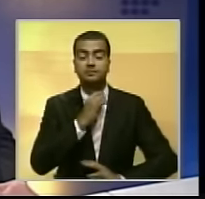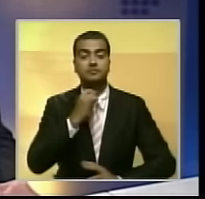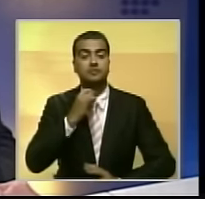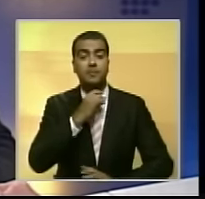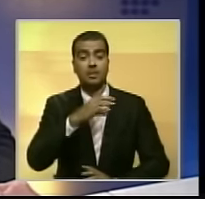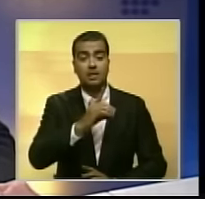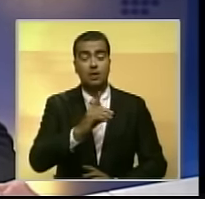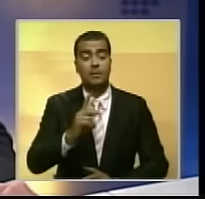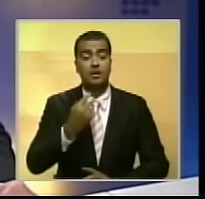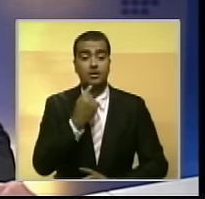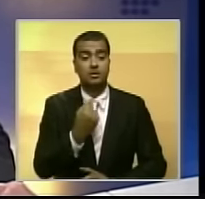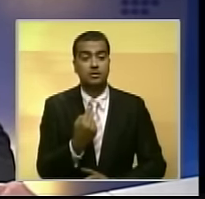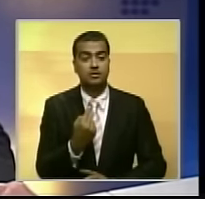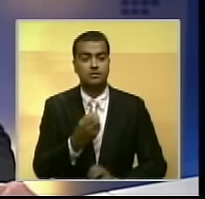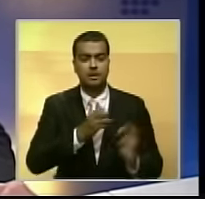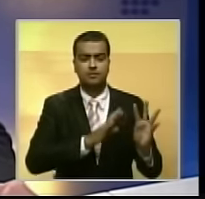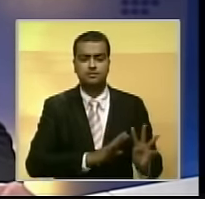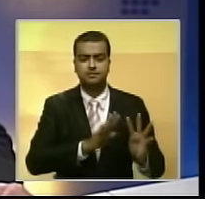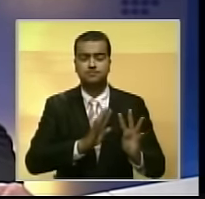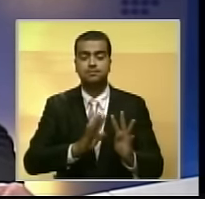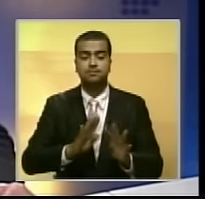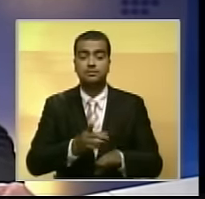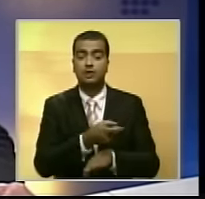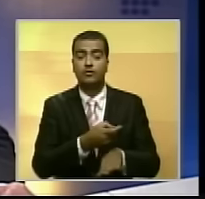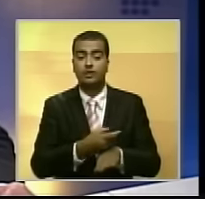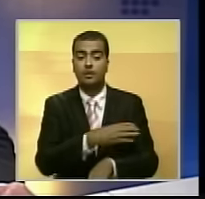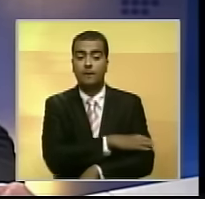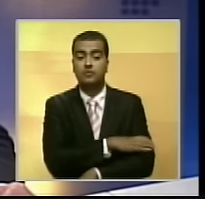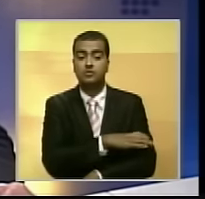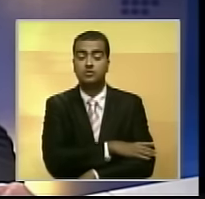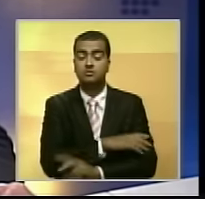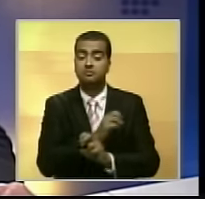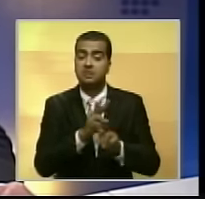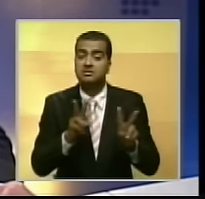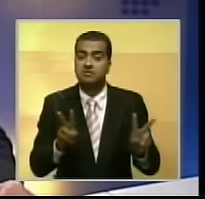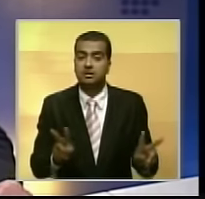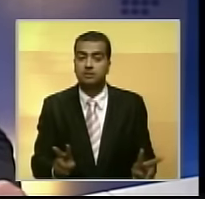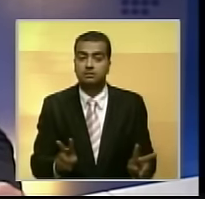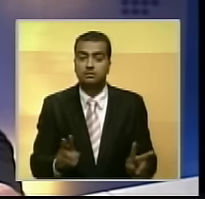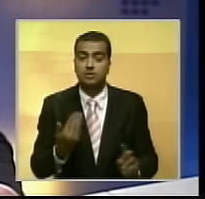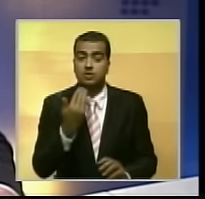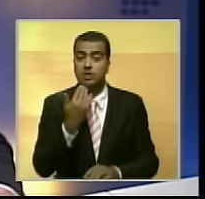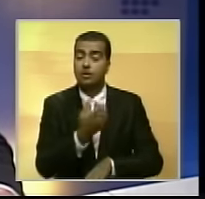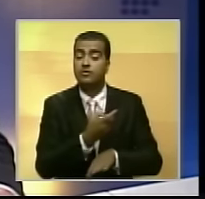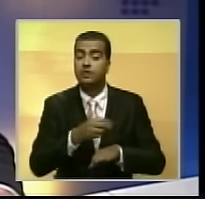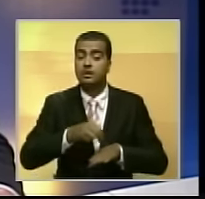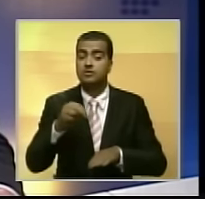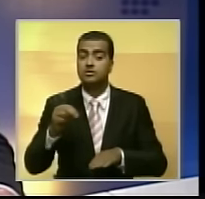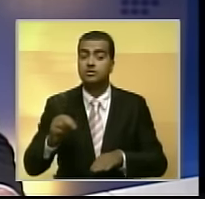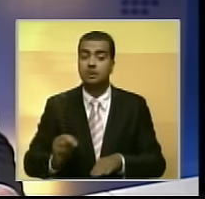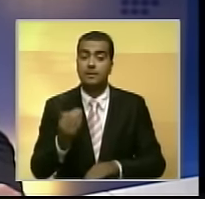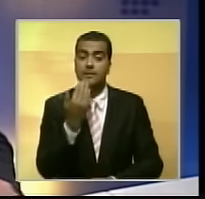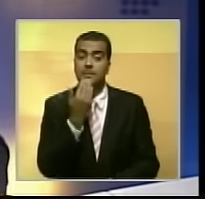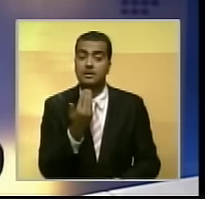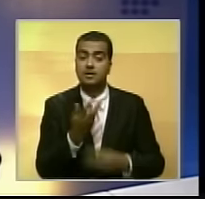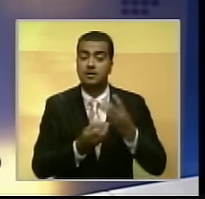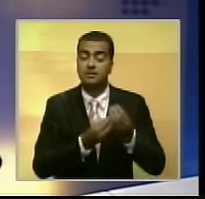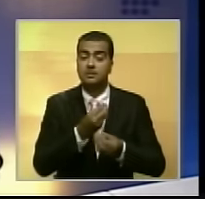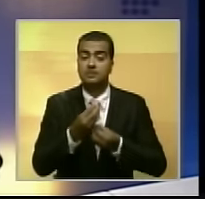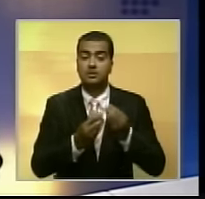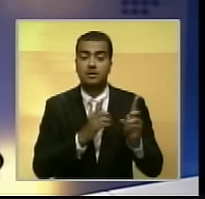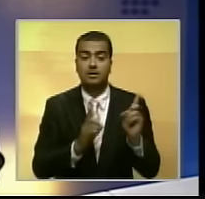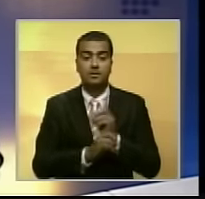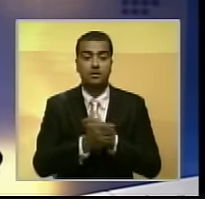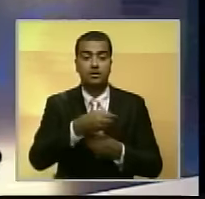Diego Padrón, señaló que las movilizaciones del oficialismo y la oposición fueron pacíficas y exhortó al gobierno nacional a permitir la activación del